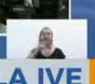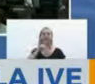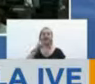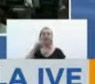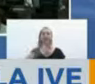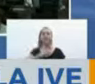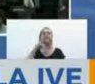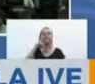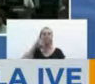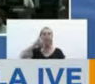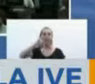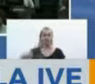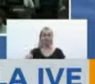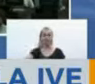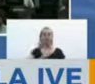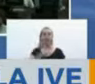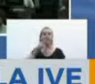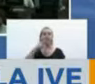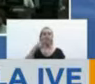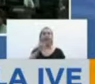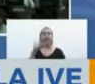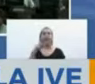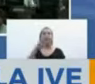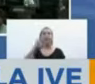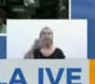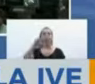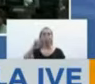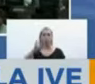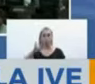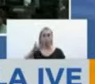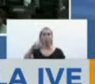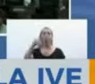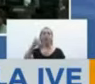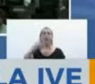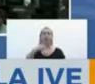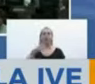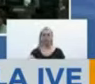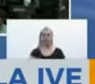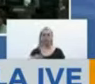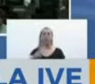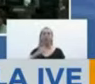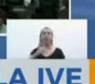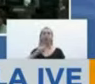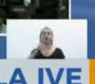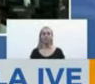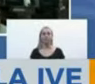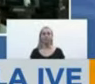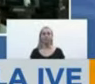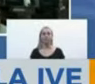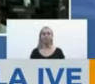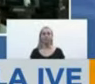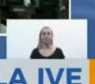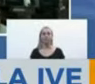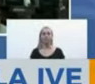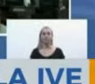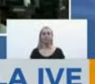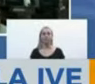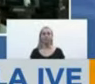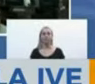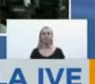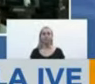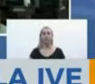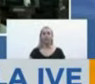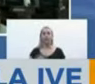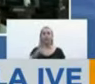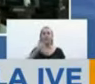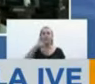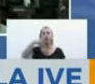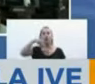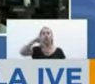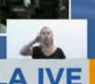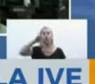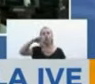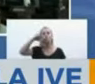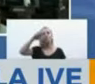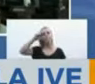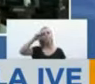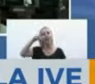abstuvo de votar. Fiat negativo, Jacopo negativo. Senador Esnopec,